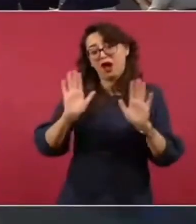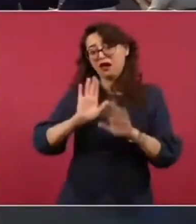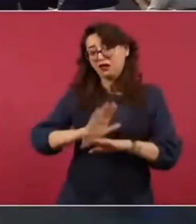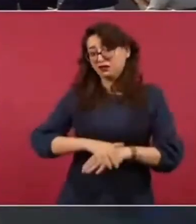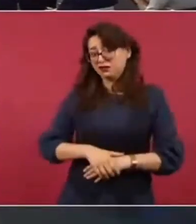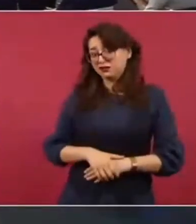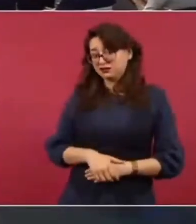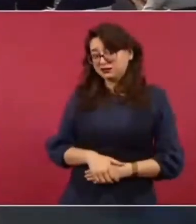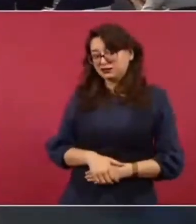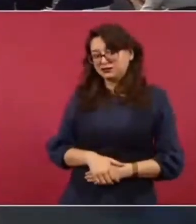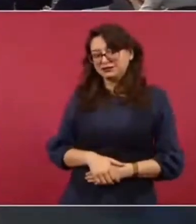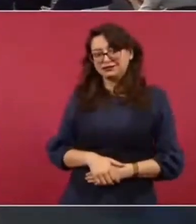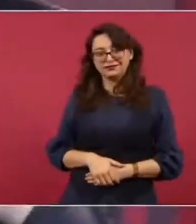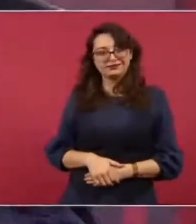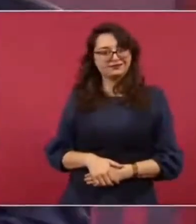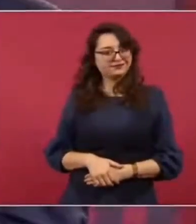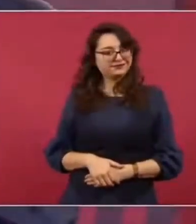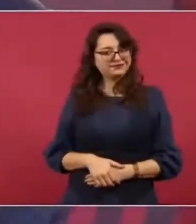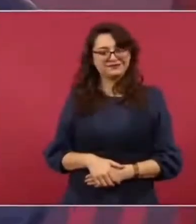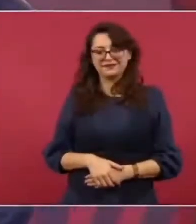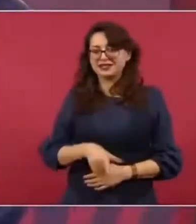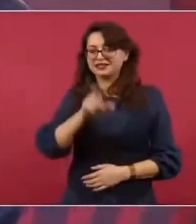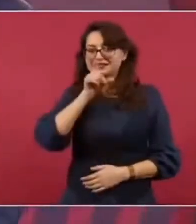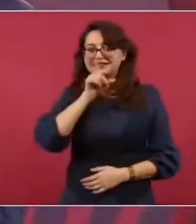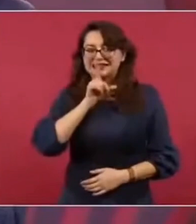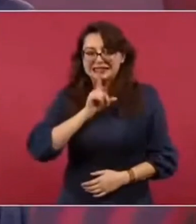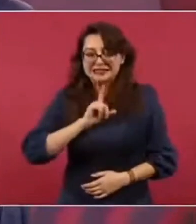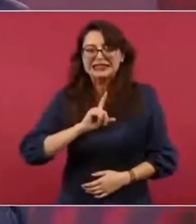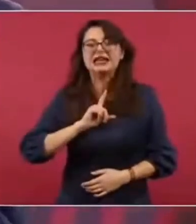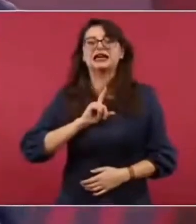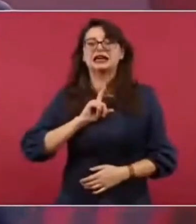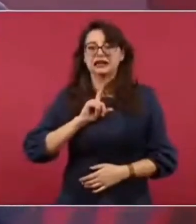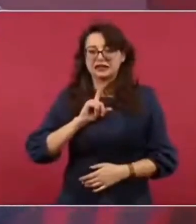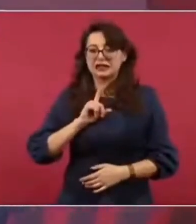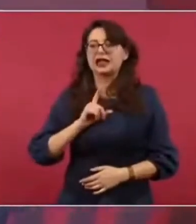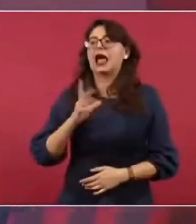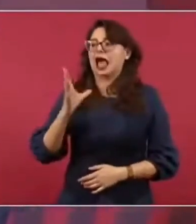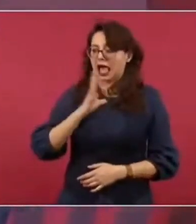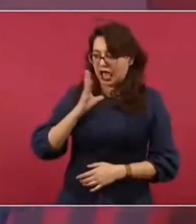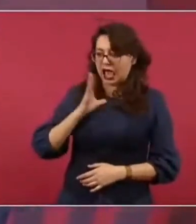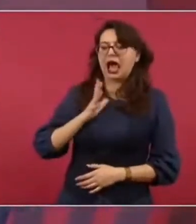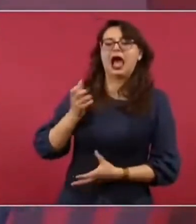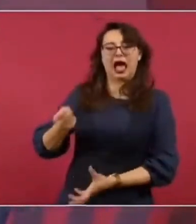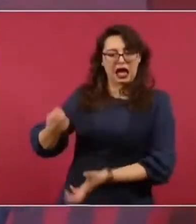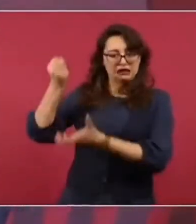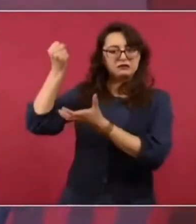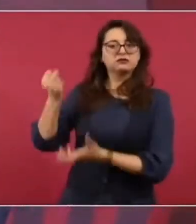Había muchísima tela de dónde cortar,